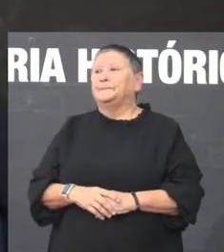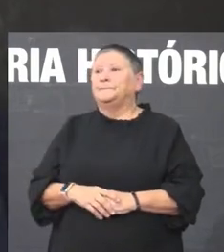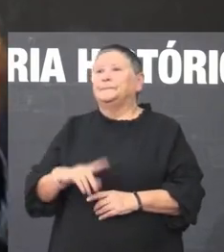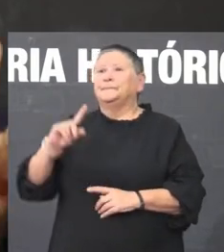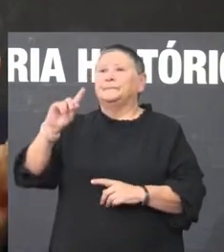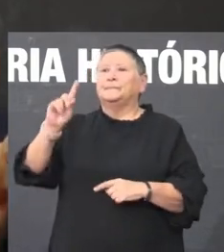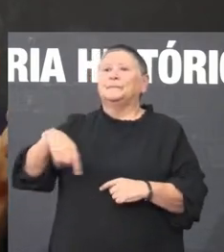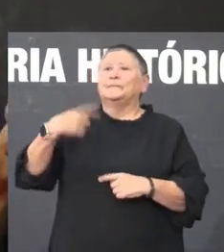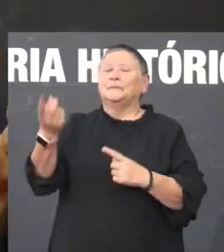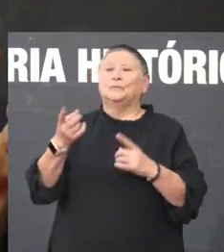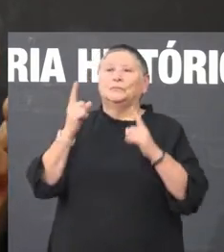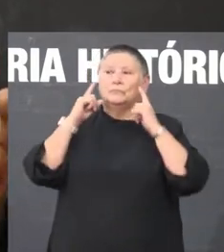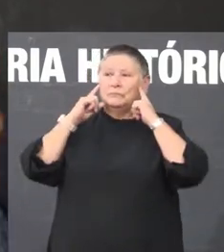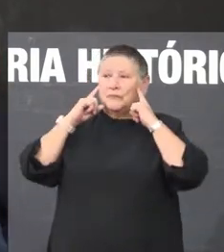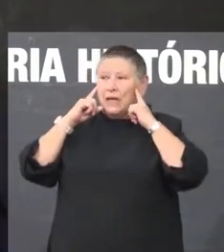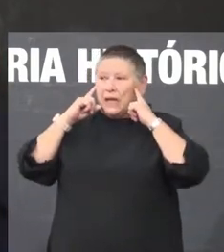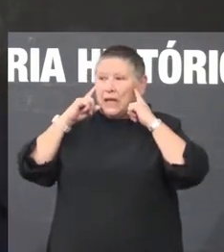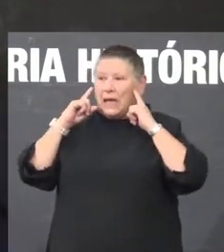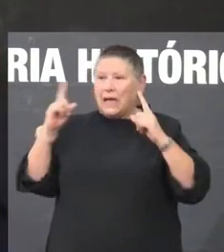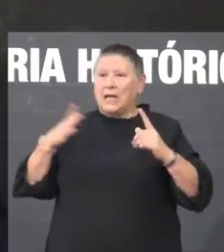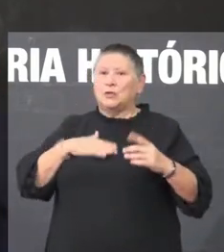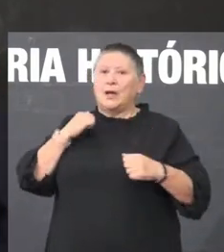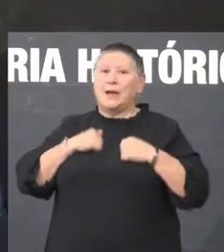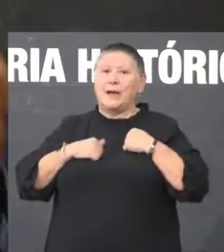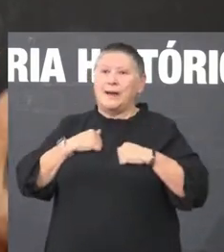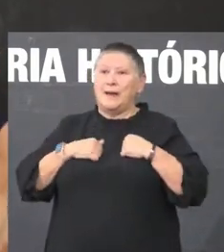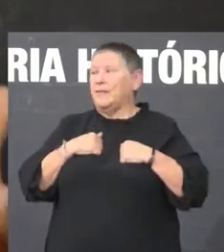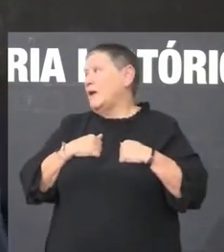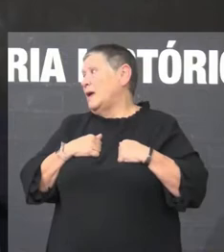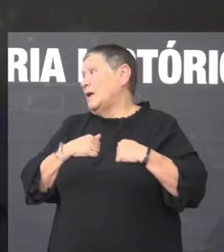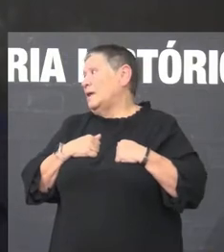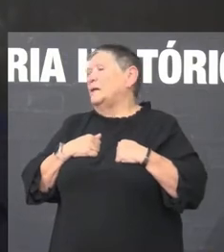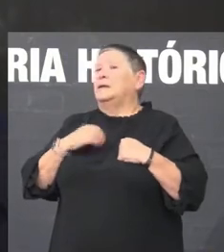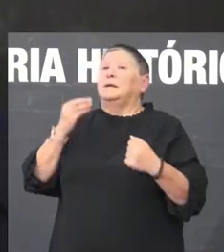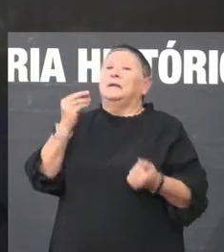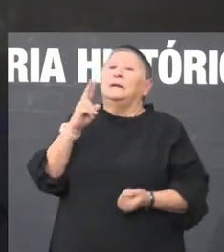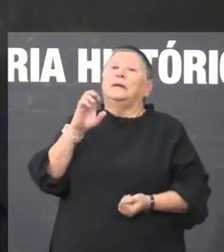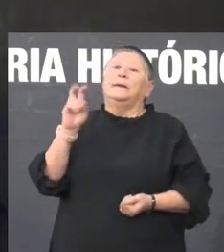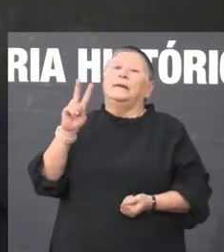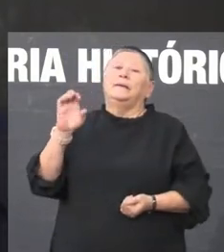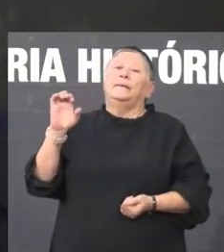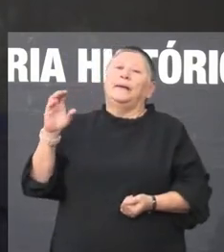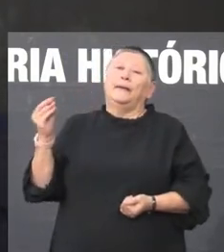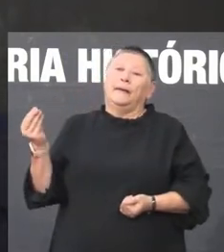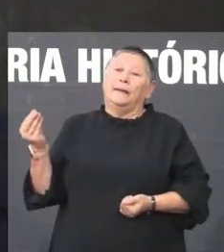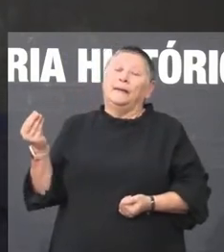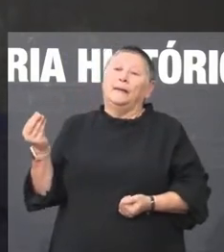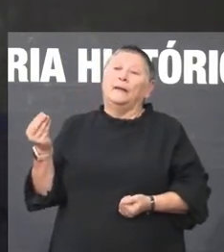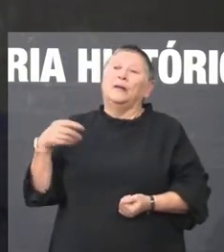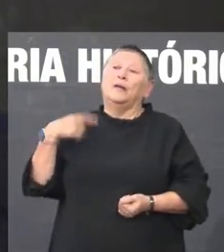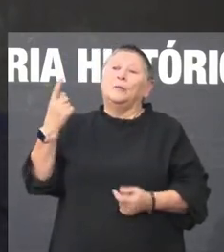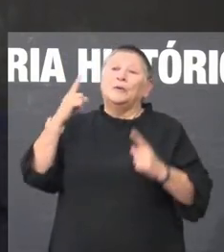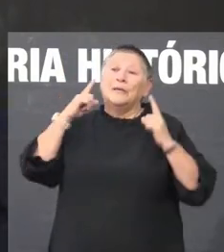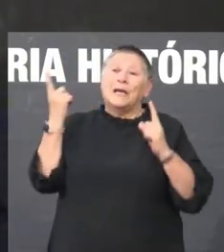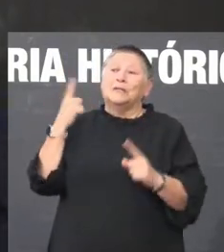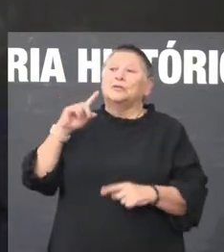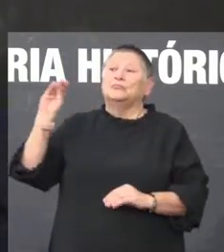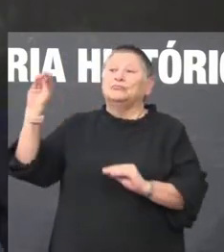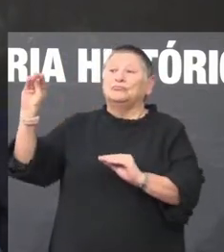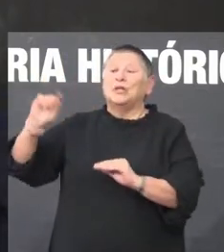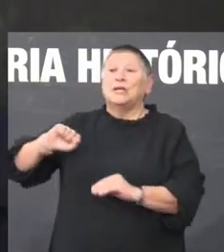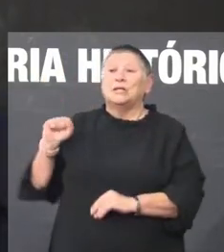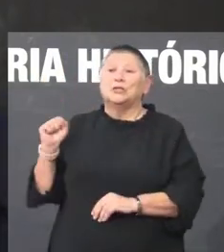después del caso canadiense de Quebec, que después del caso de Escocia,